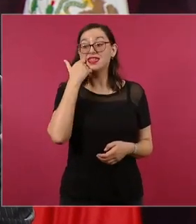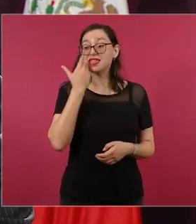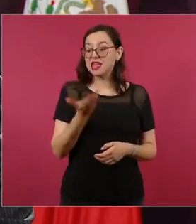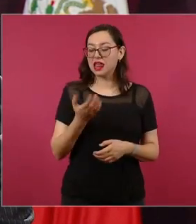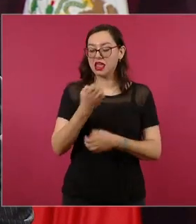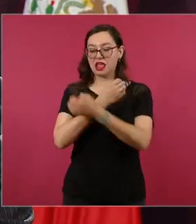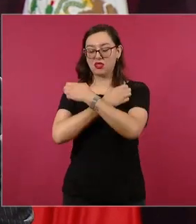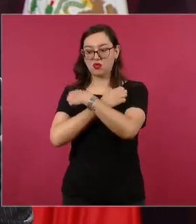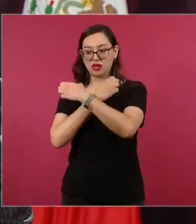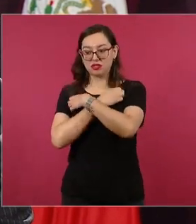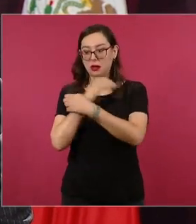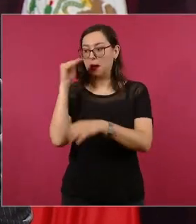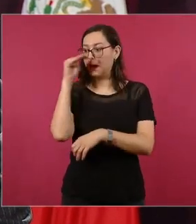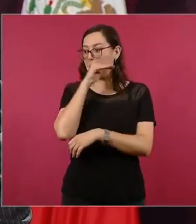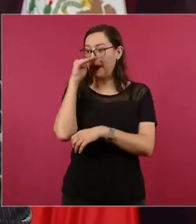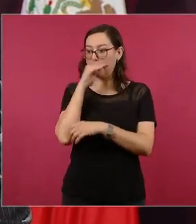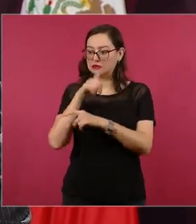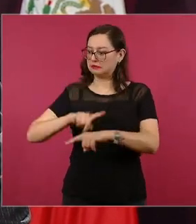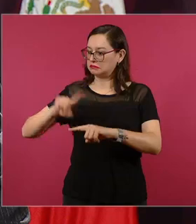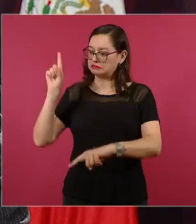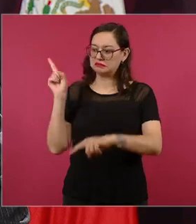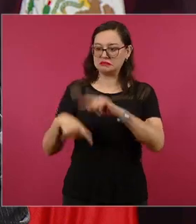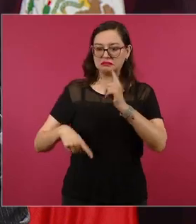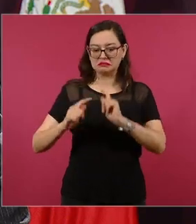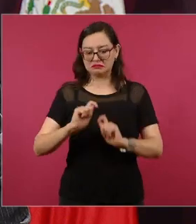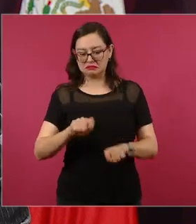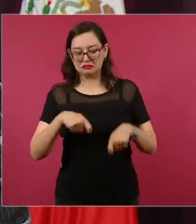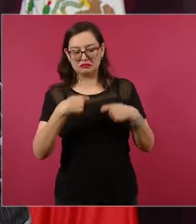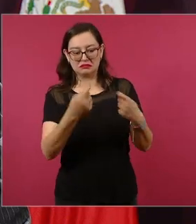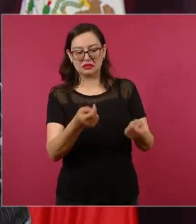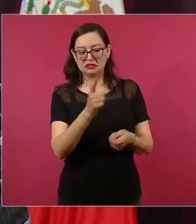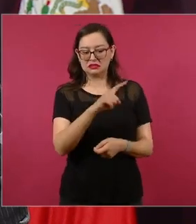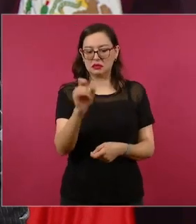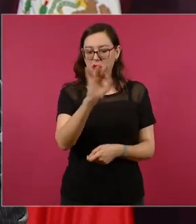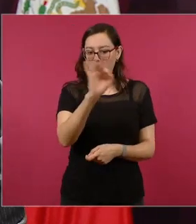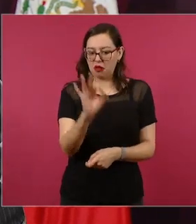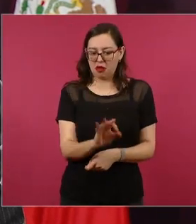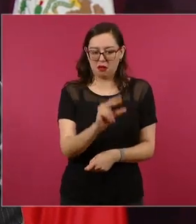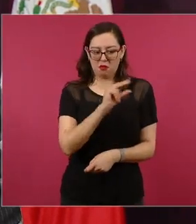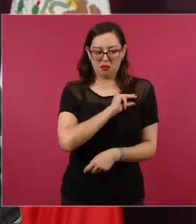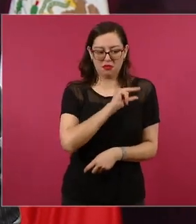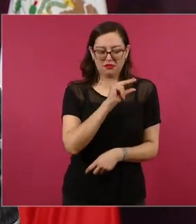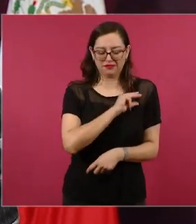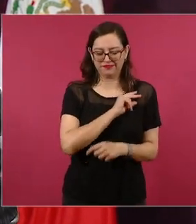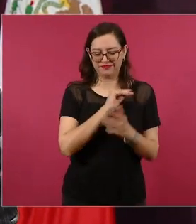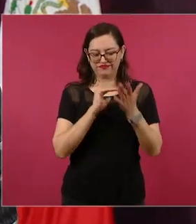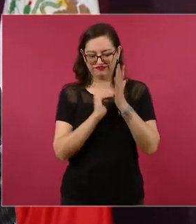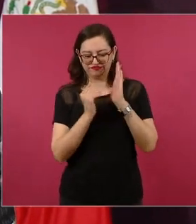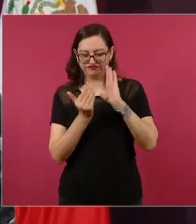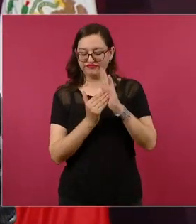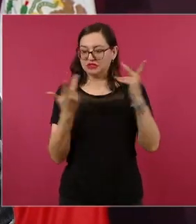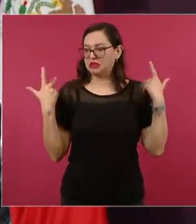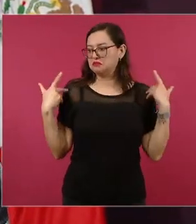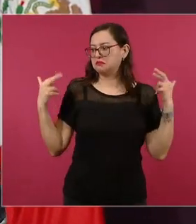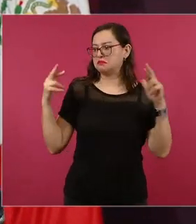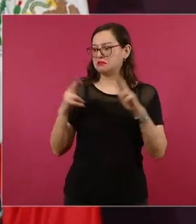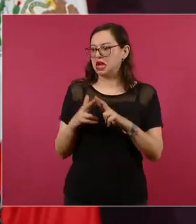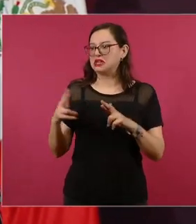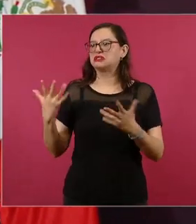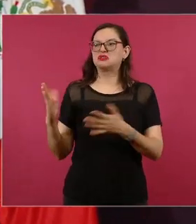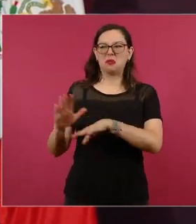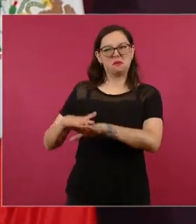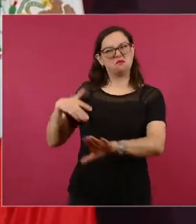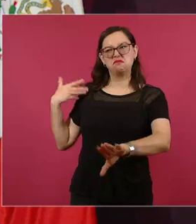hicieron una campaña en contra de las maestras, de los maestros de México, culpándolos del atraso educativo en el país,